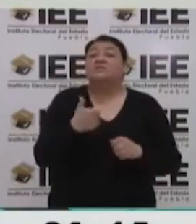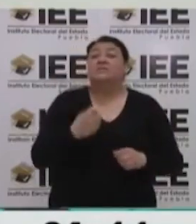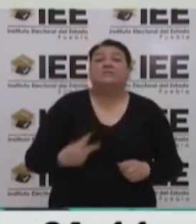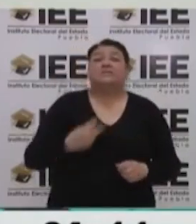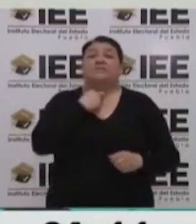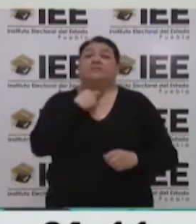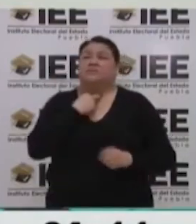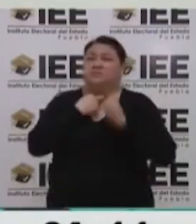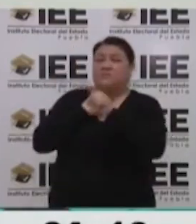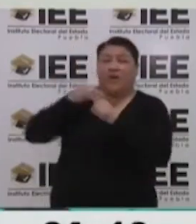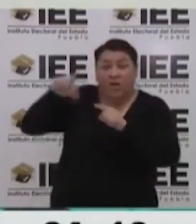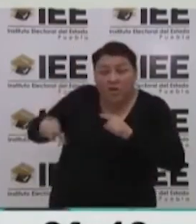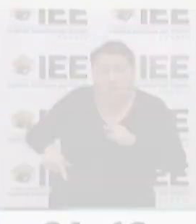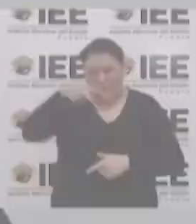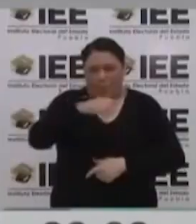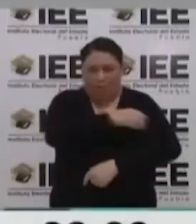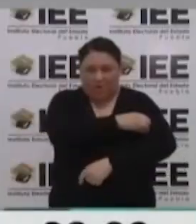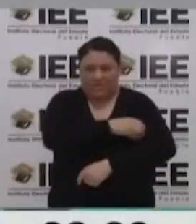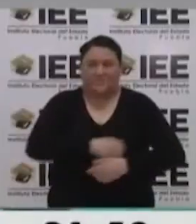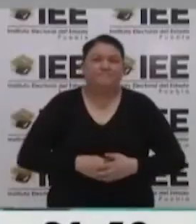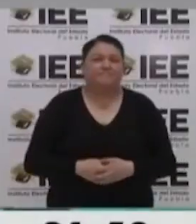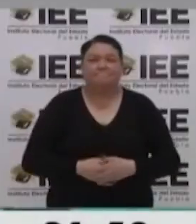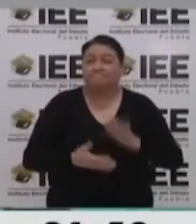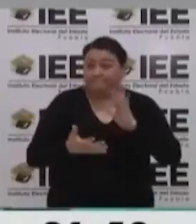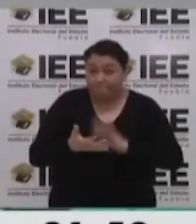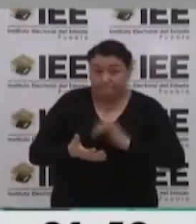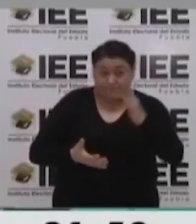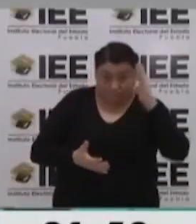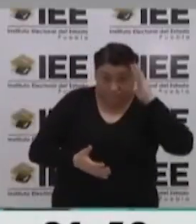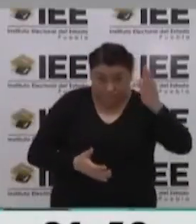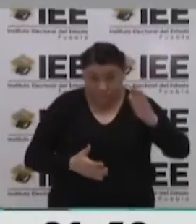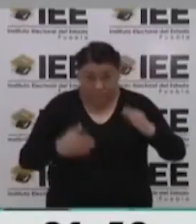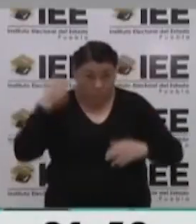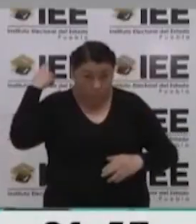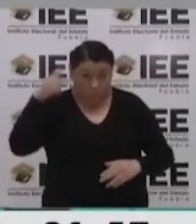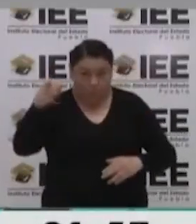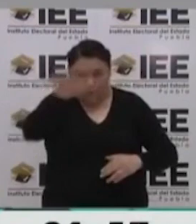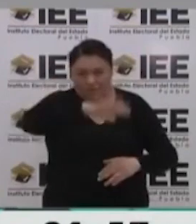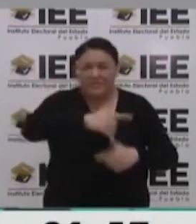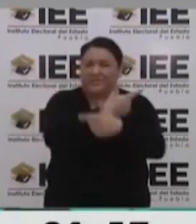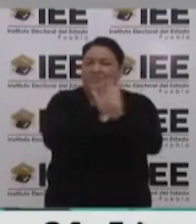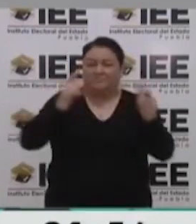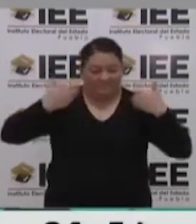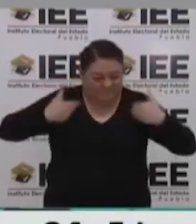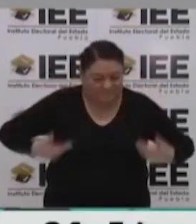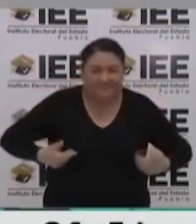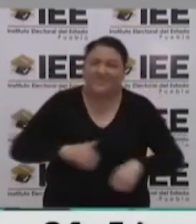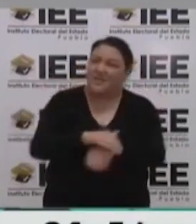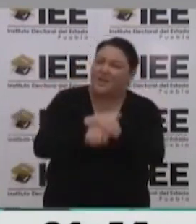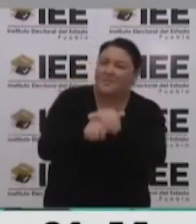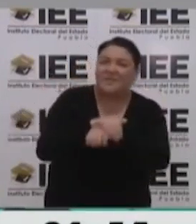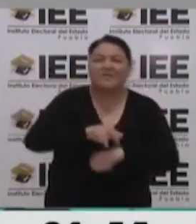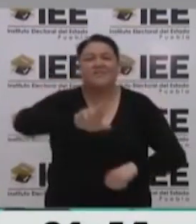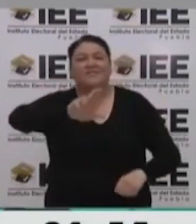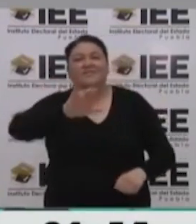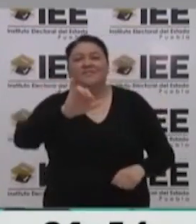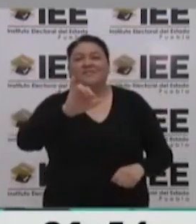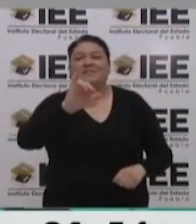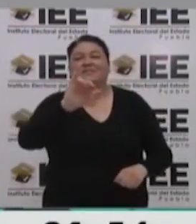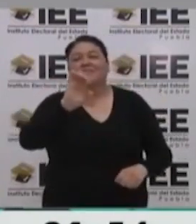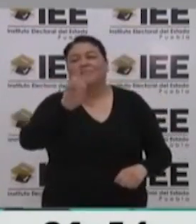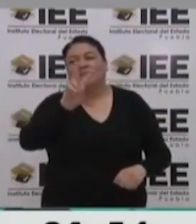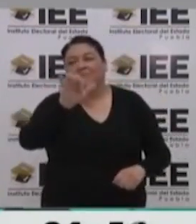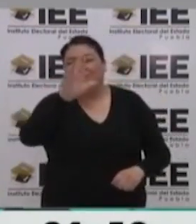don te ha ayudado ni tantito buenas tardes poblanos libres tu servidor amigo eduardo rivera santamaría mira